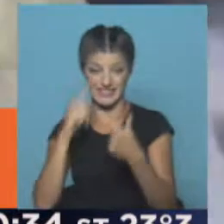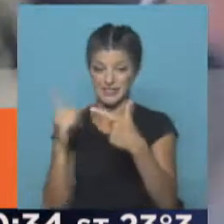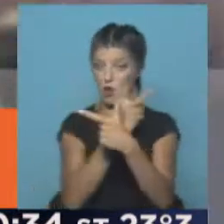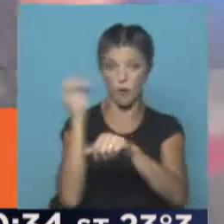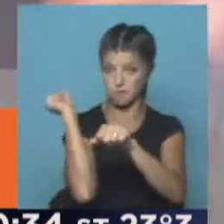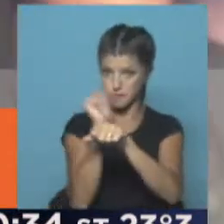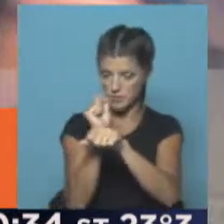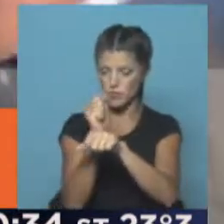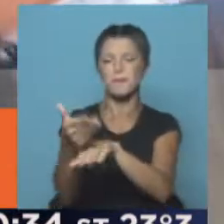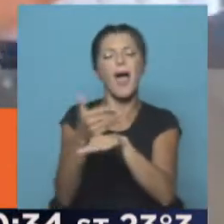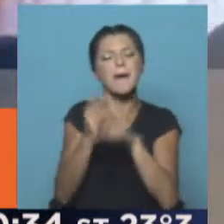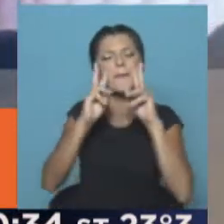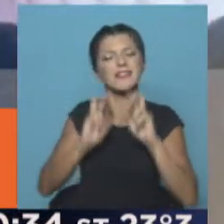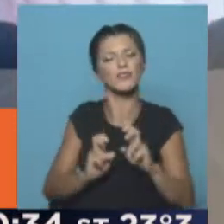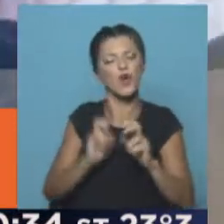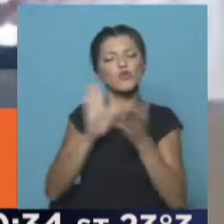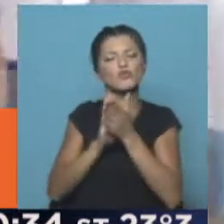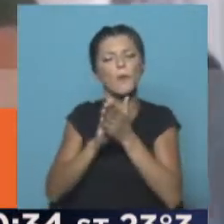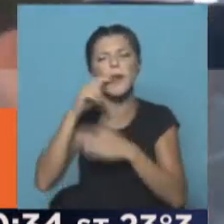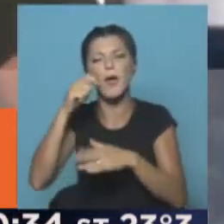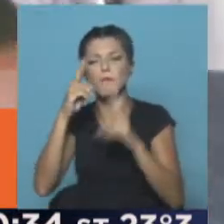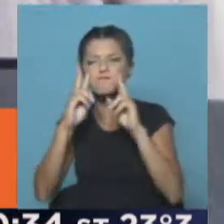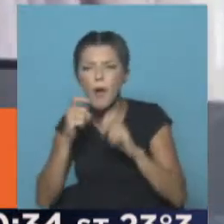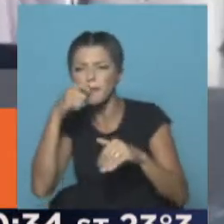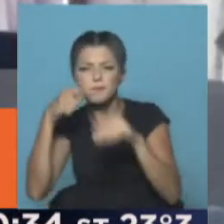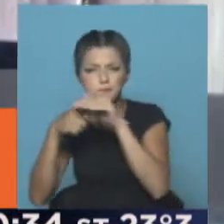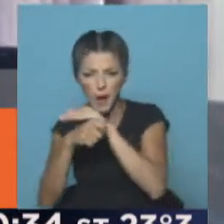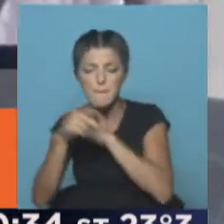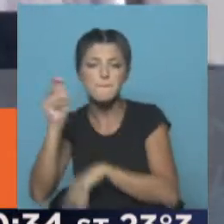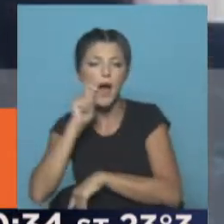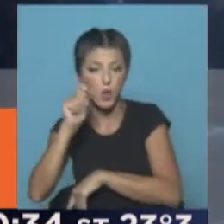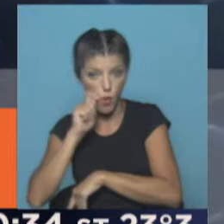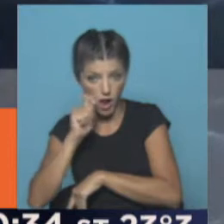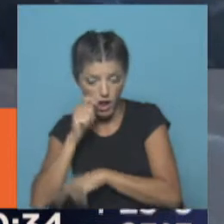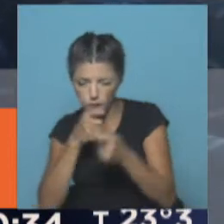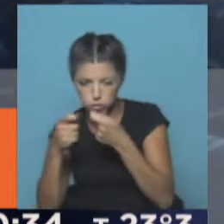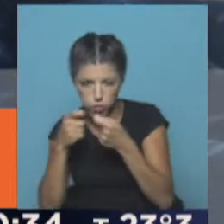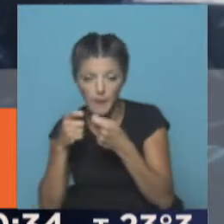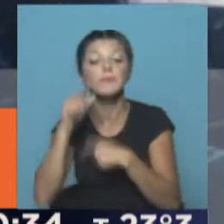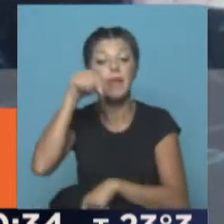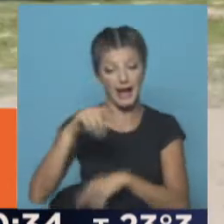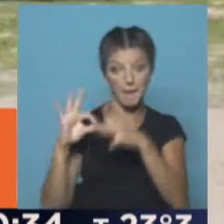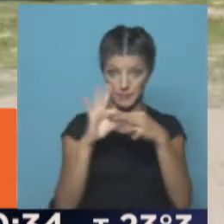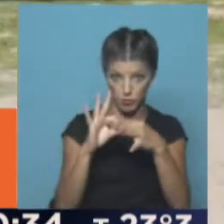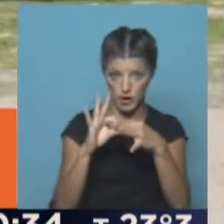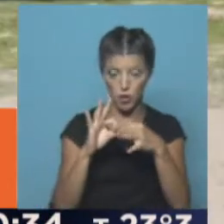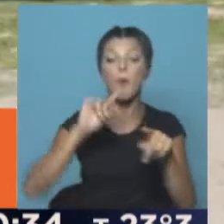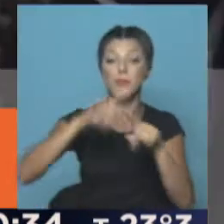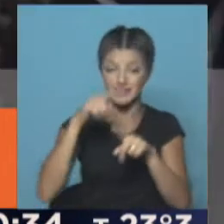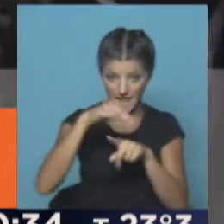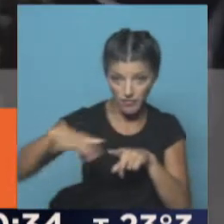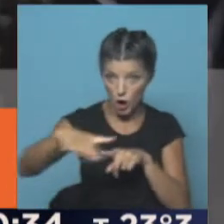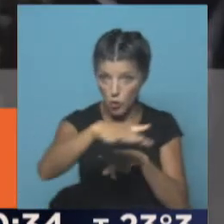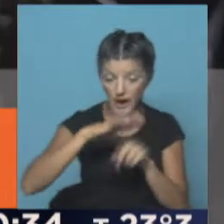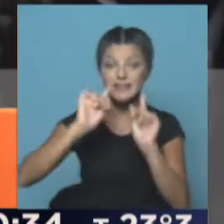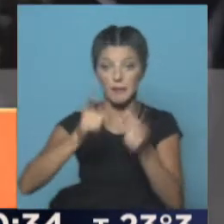tras una investigación vinculada a una mega causa por tráfico de marihuana, en la que están involucrados funcionarios de la política local y